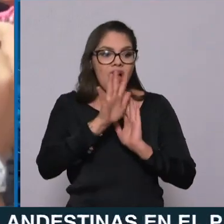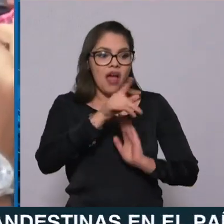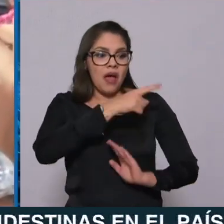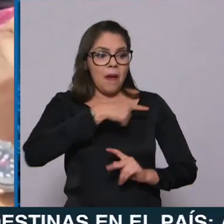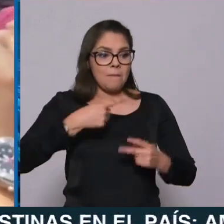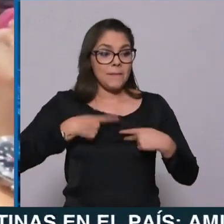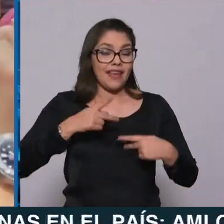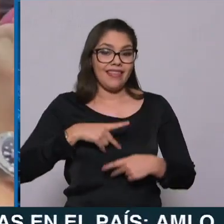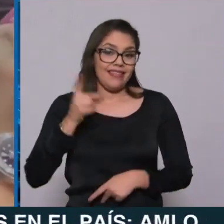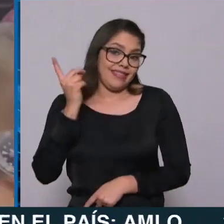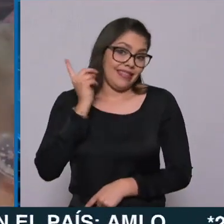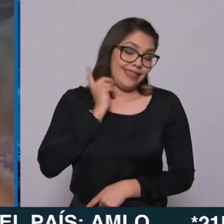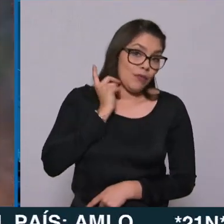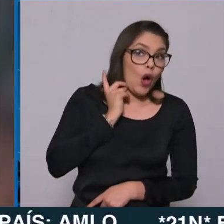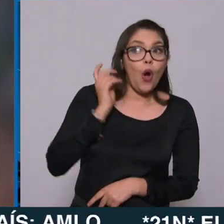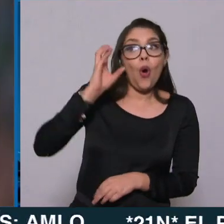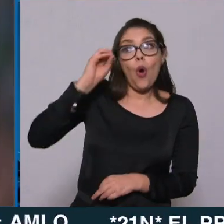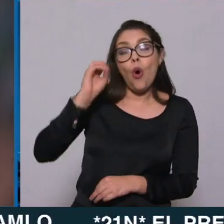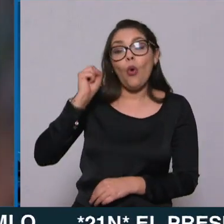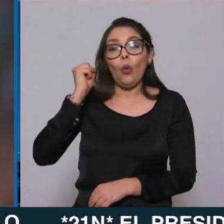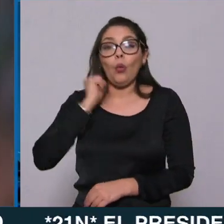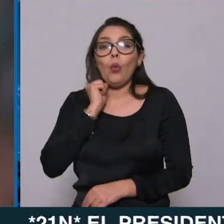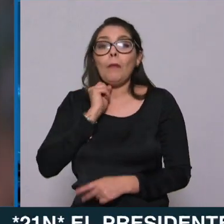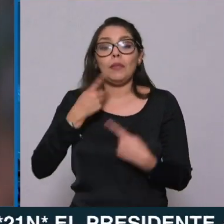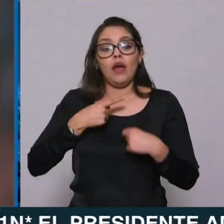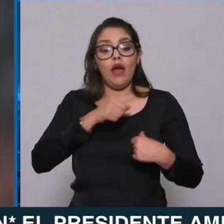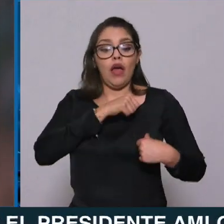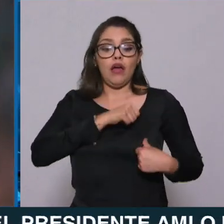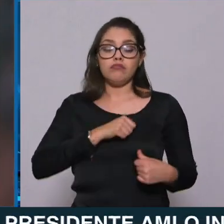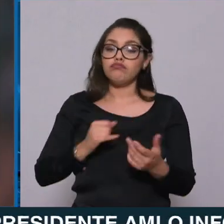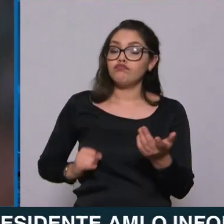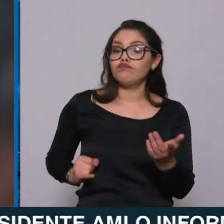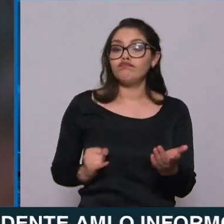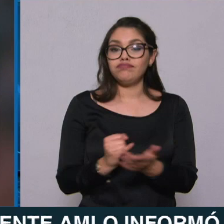que toman o de los que han estado tomando las decisiones